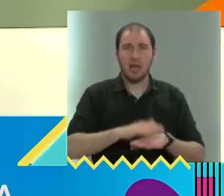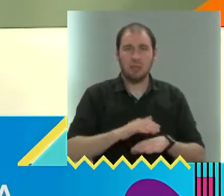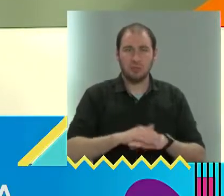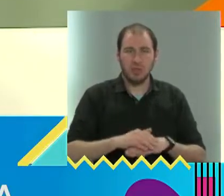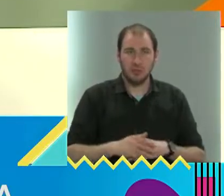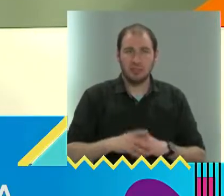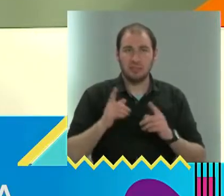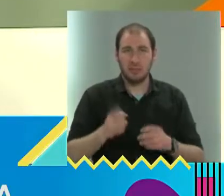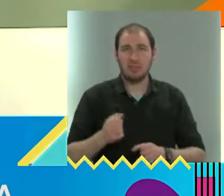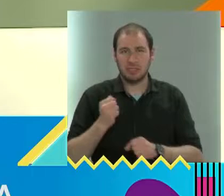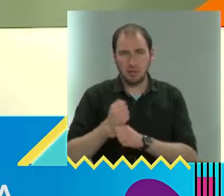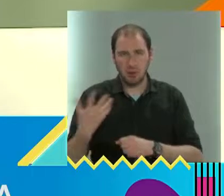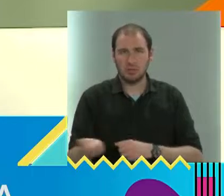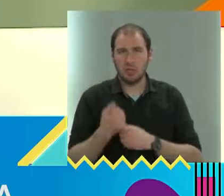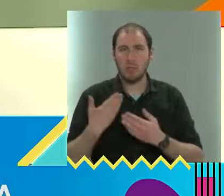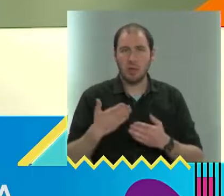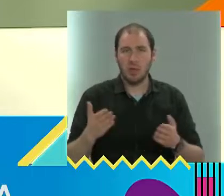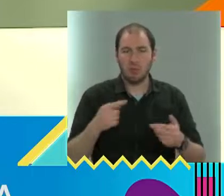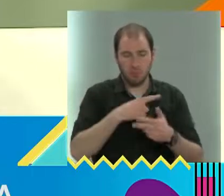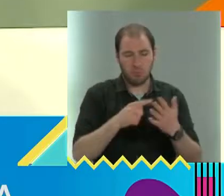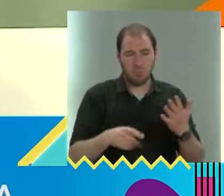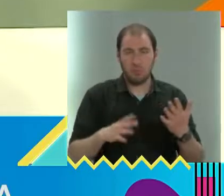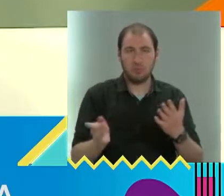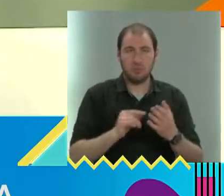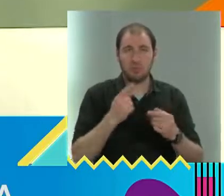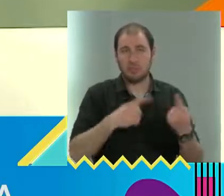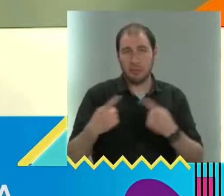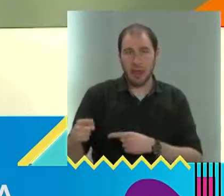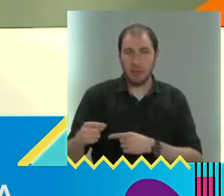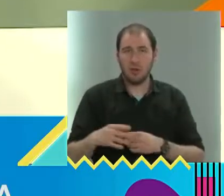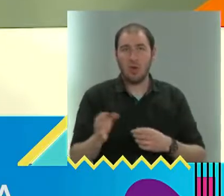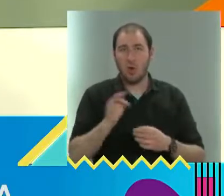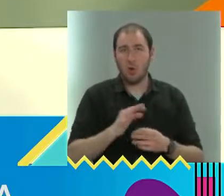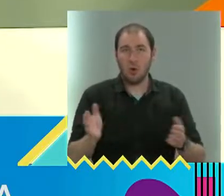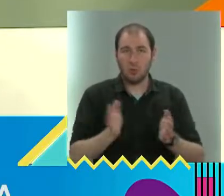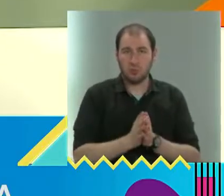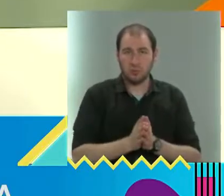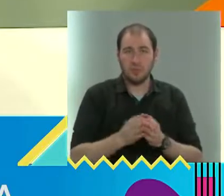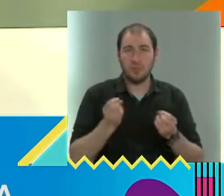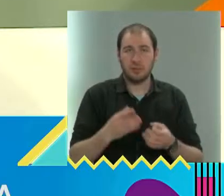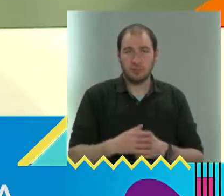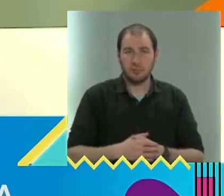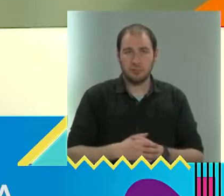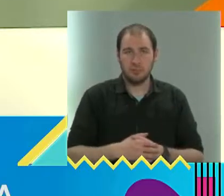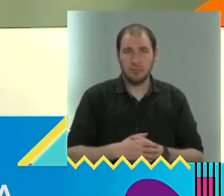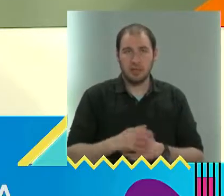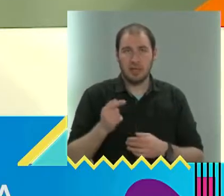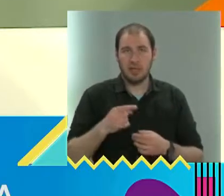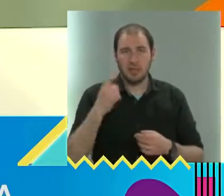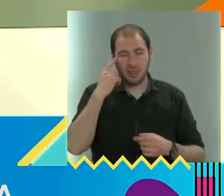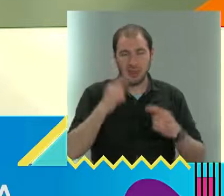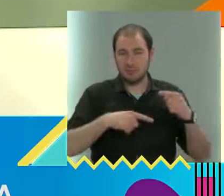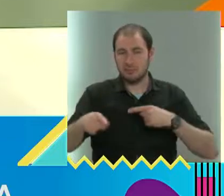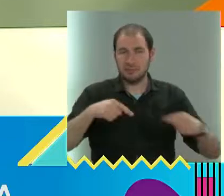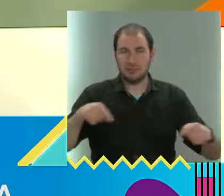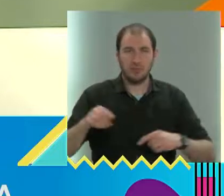responsables y empleables. Todas estas 3 palabras pueden ir por separado o pueden ir juntas porque no es una idea disgregada,